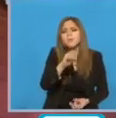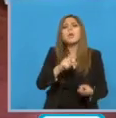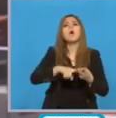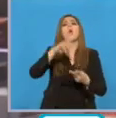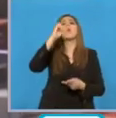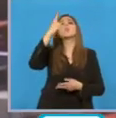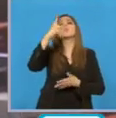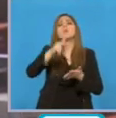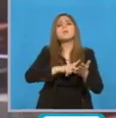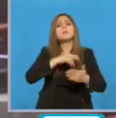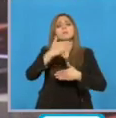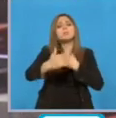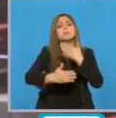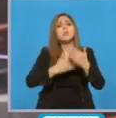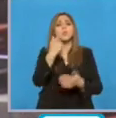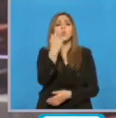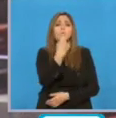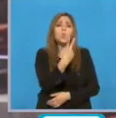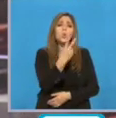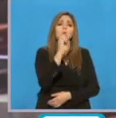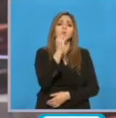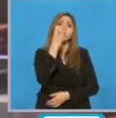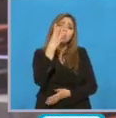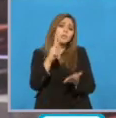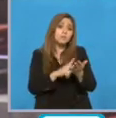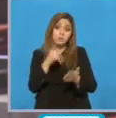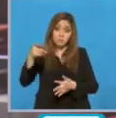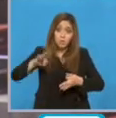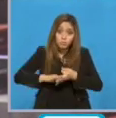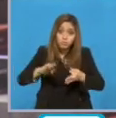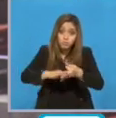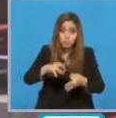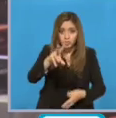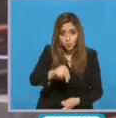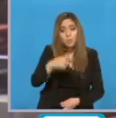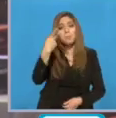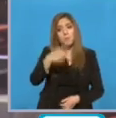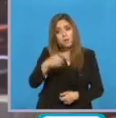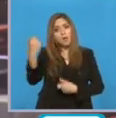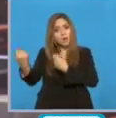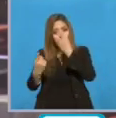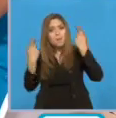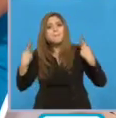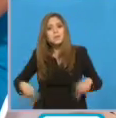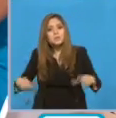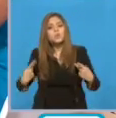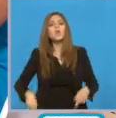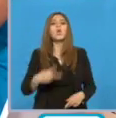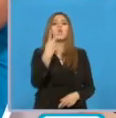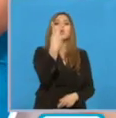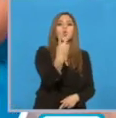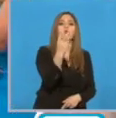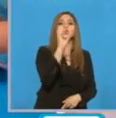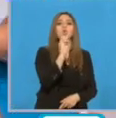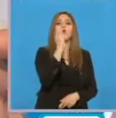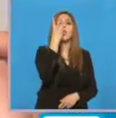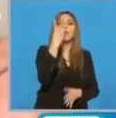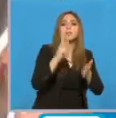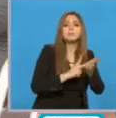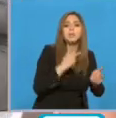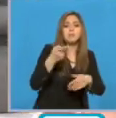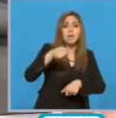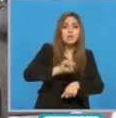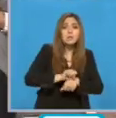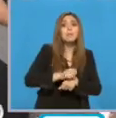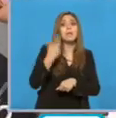vida de esta persona, esto lo hizo 2 o 3 ocasiones. Sin embargo, hay personas que lo pueden hacer a 2 o 3 veces por semana y esto, bueno, ya se vuelve un